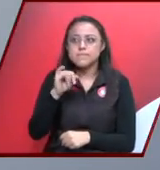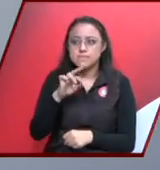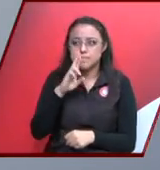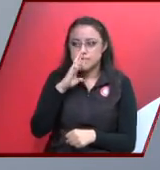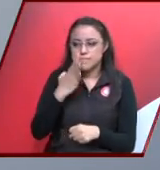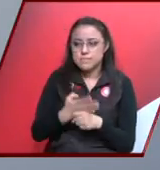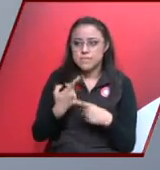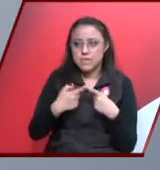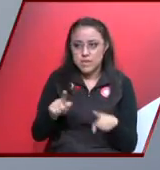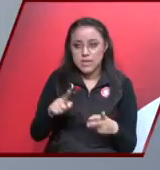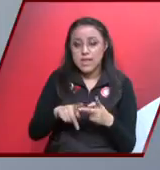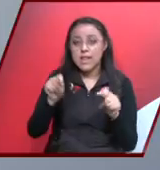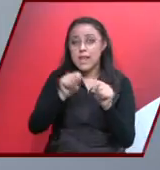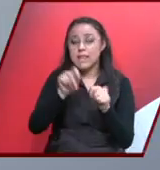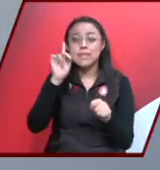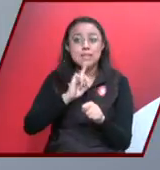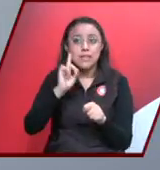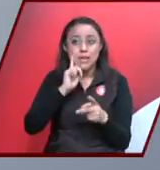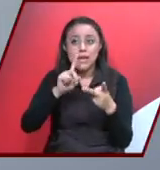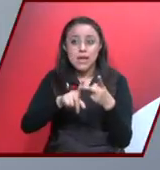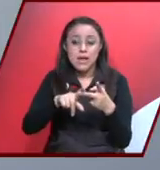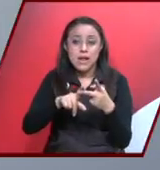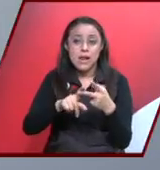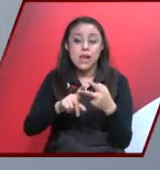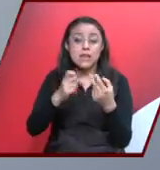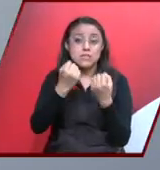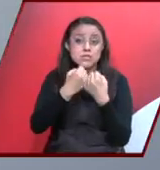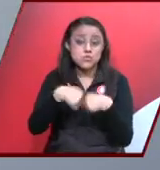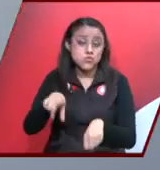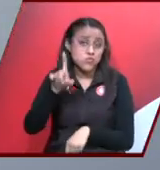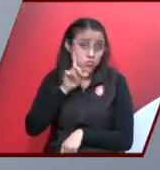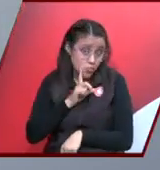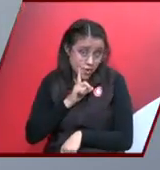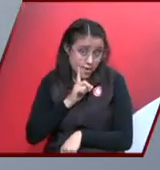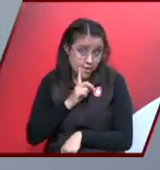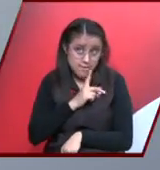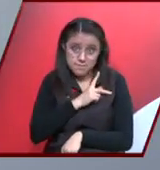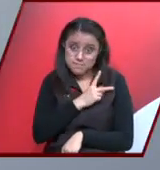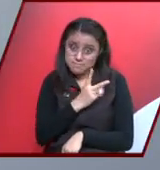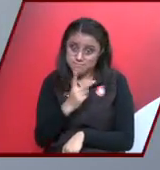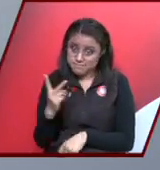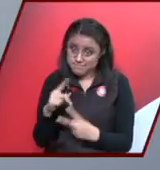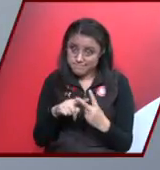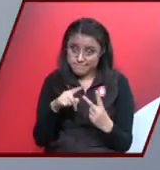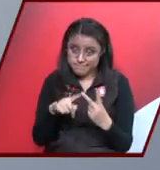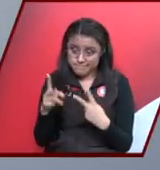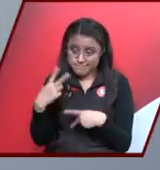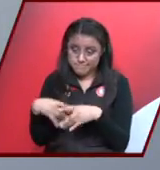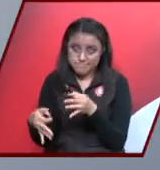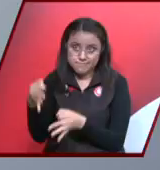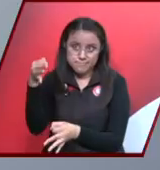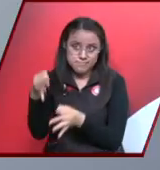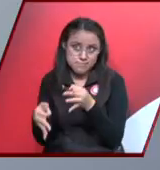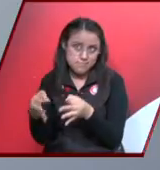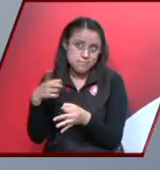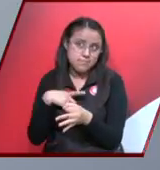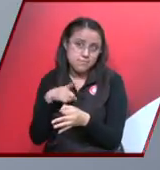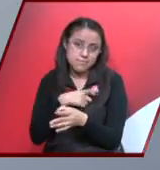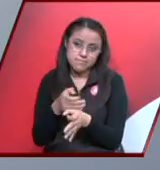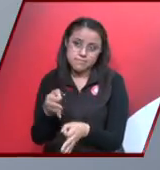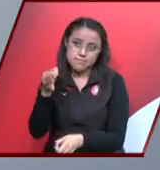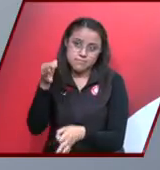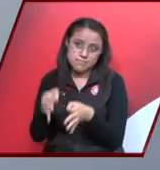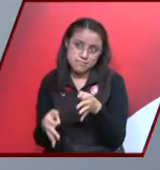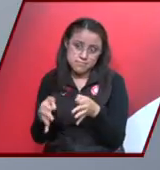Y pues la tía y la suegra tendrían que presentarse ante la justicia o presentar a la